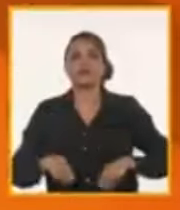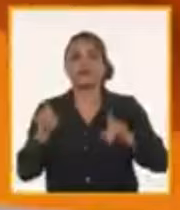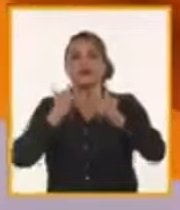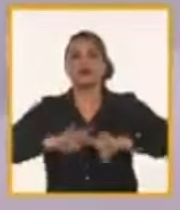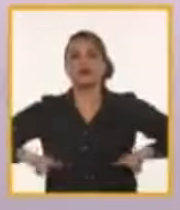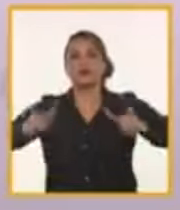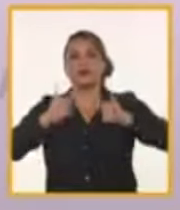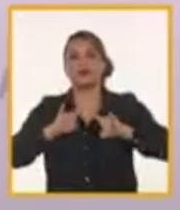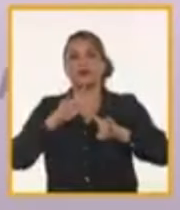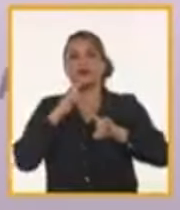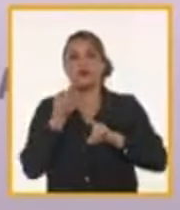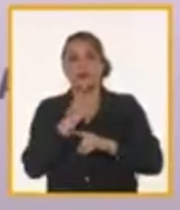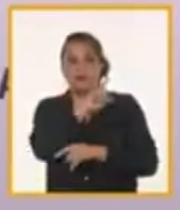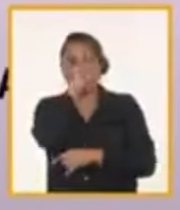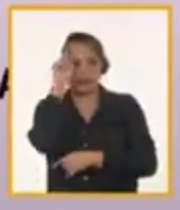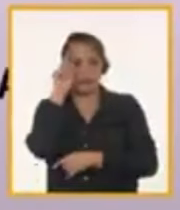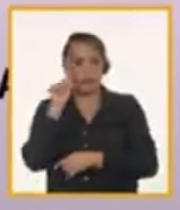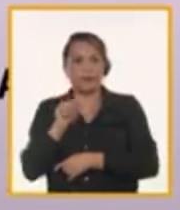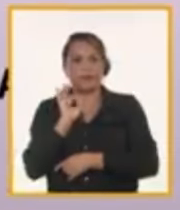Villas